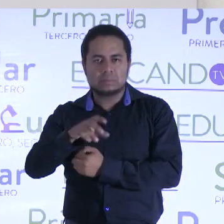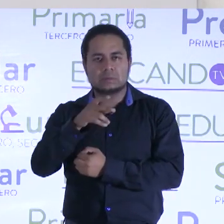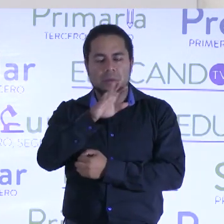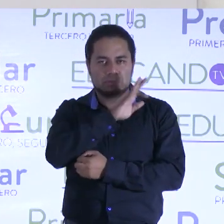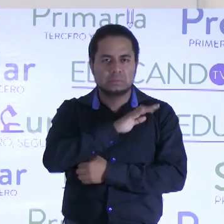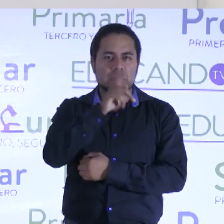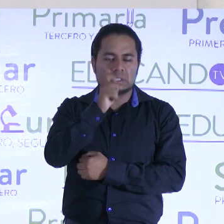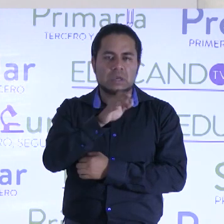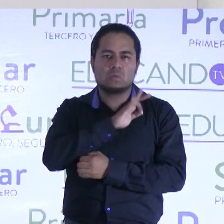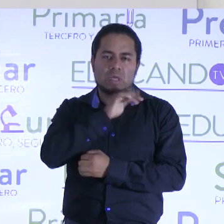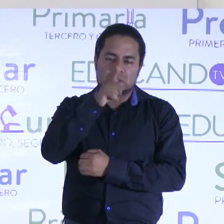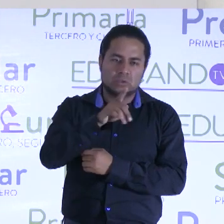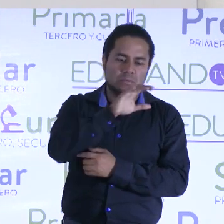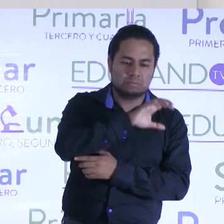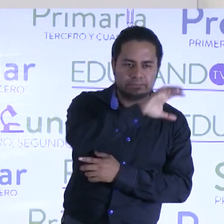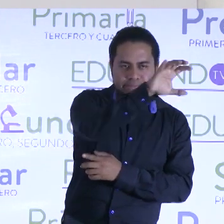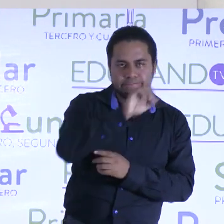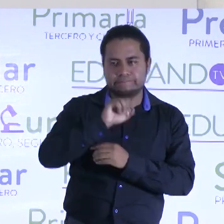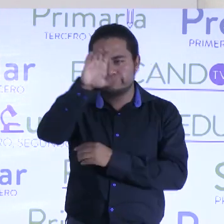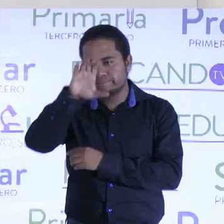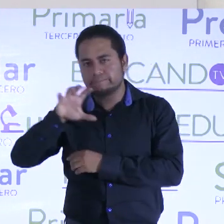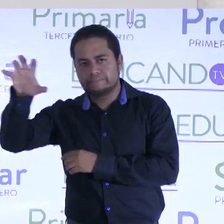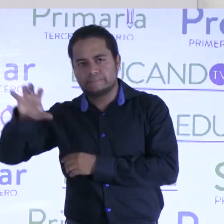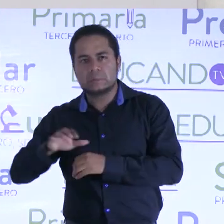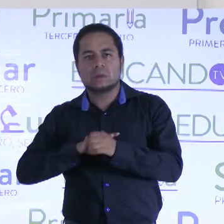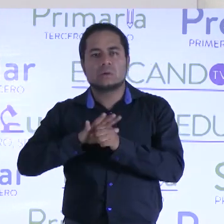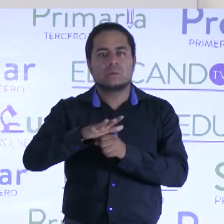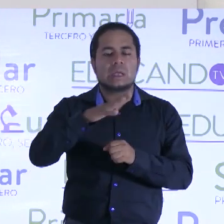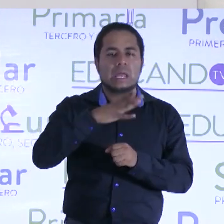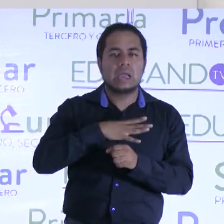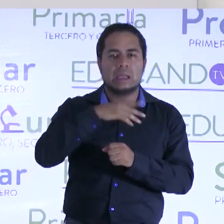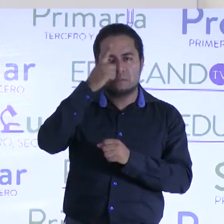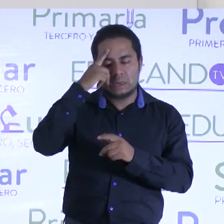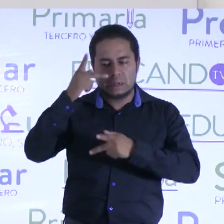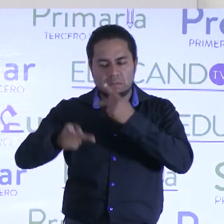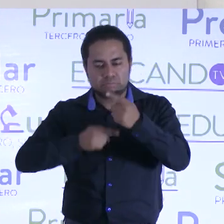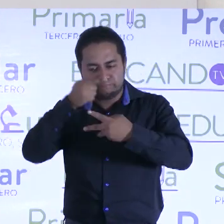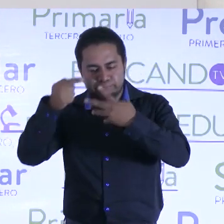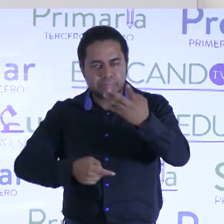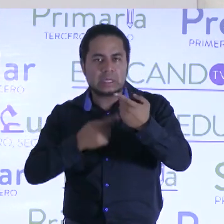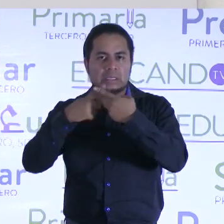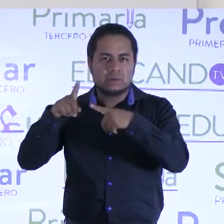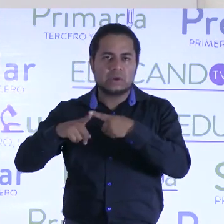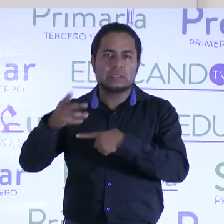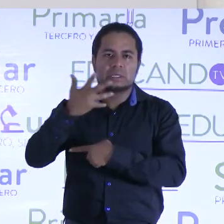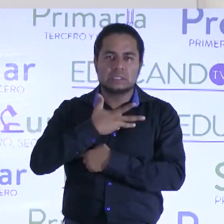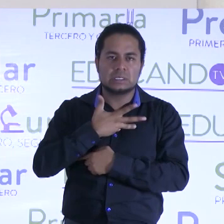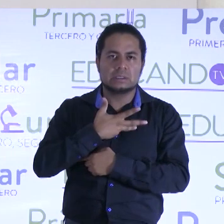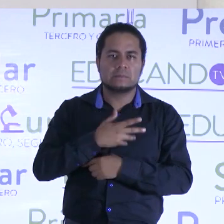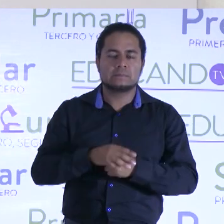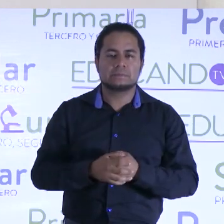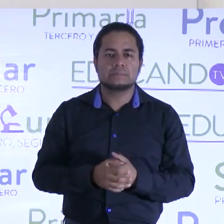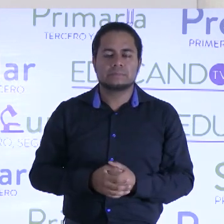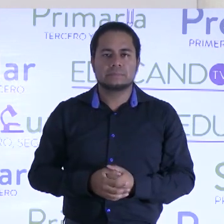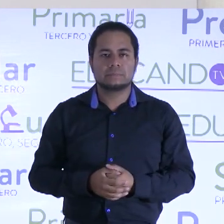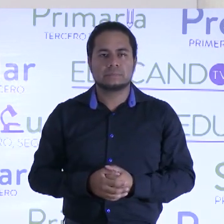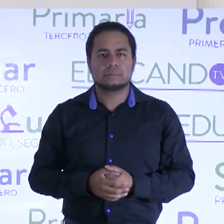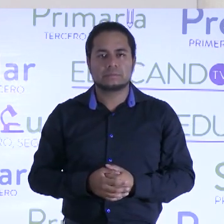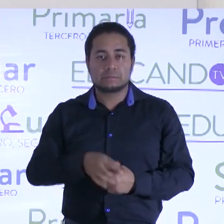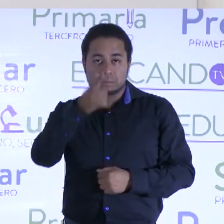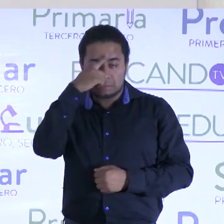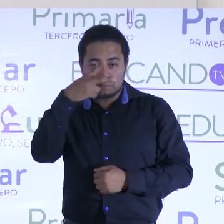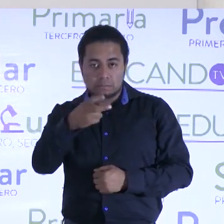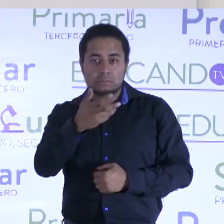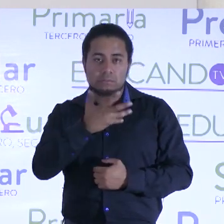permite clasificar y desglosar tipos de preguntas. Para ello, tenemos la